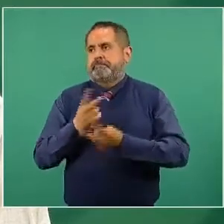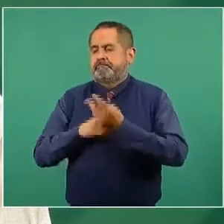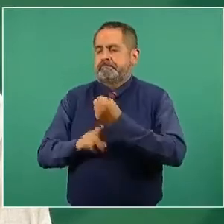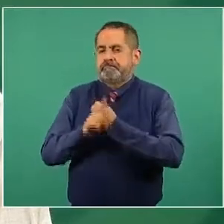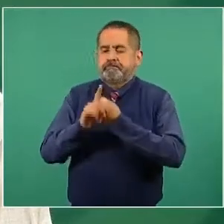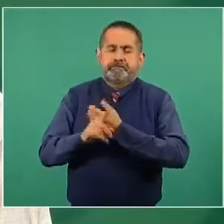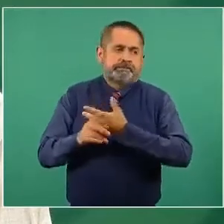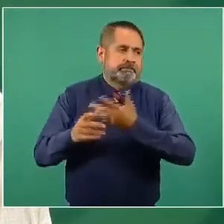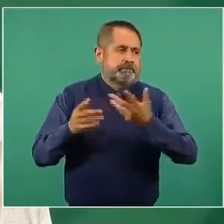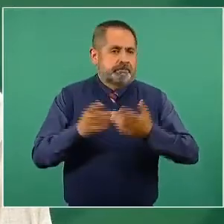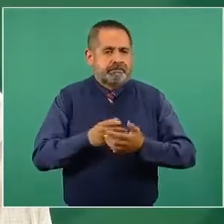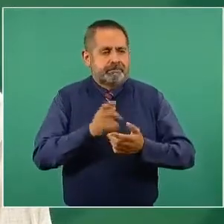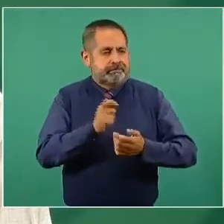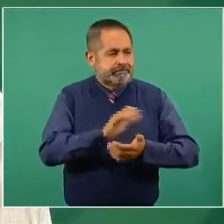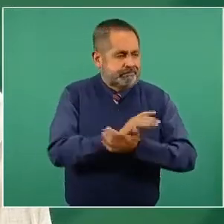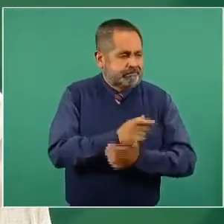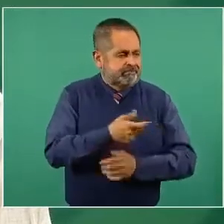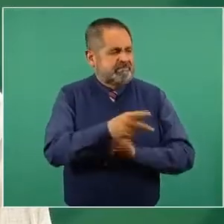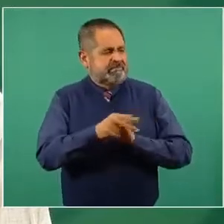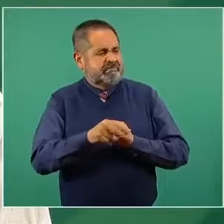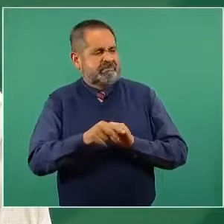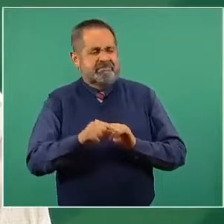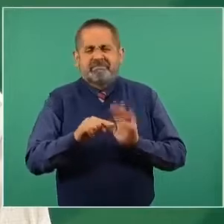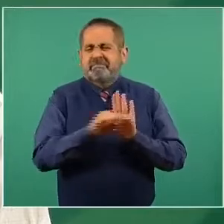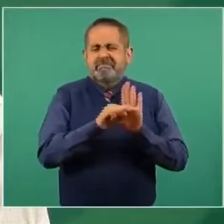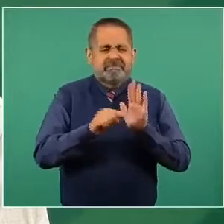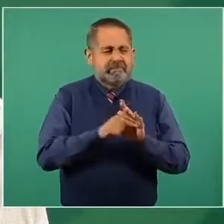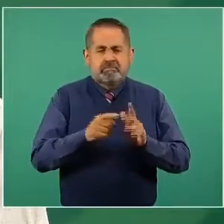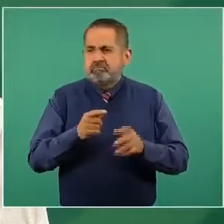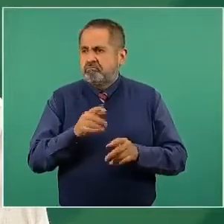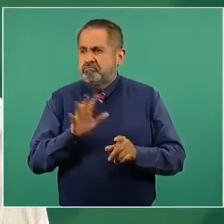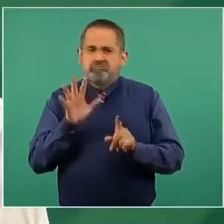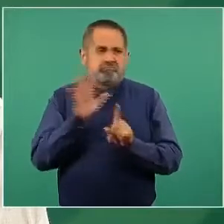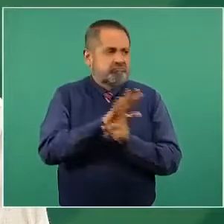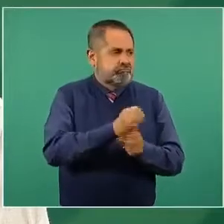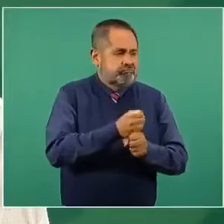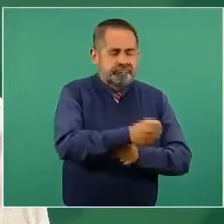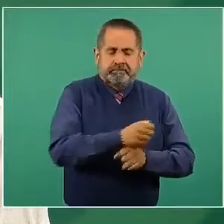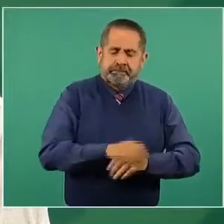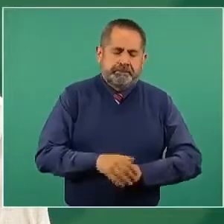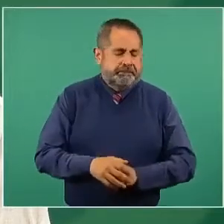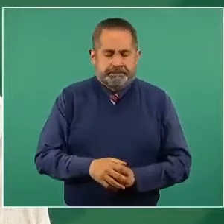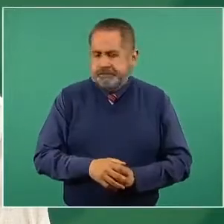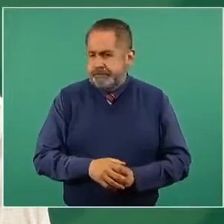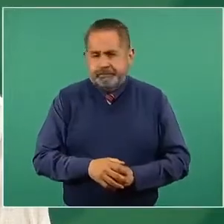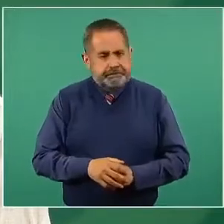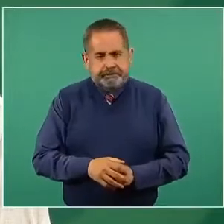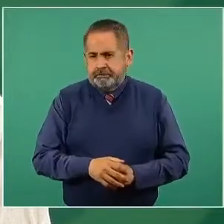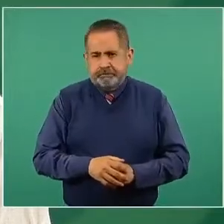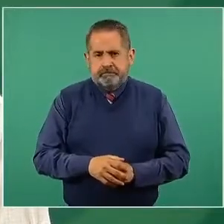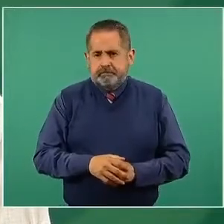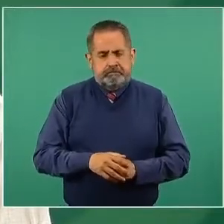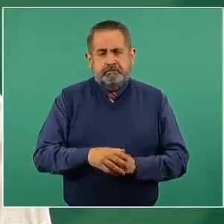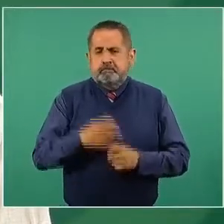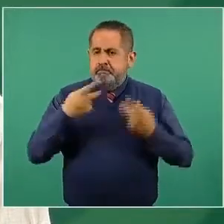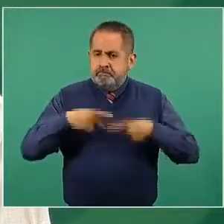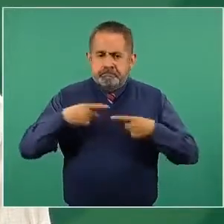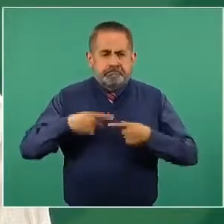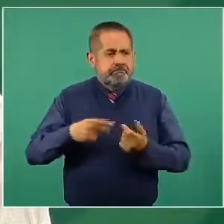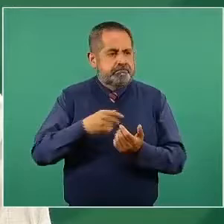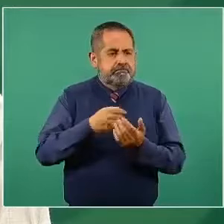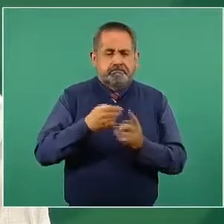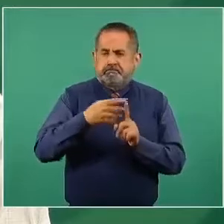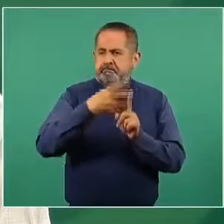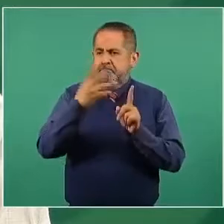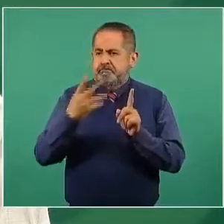estigma, discriminación y agresión contra las personas que forman parte de este mosaico colorido